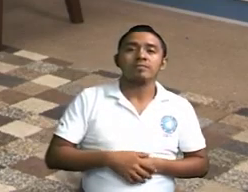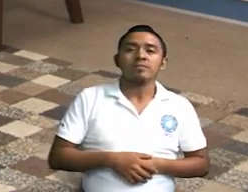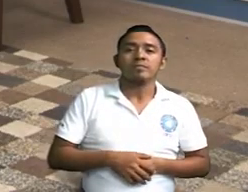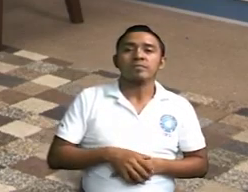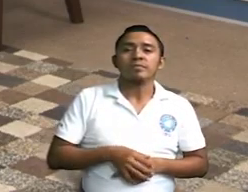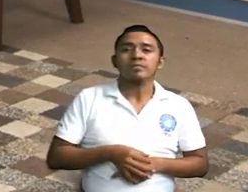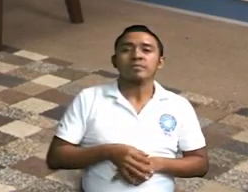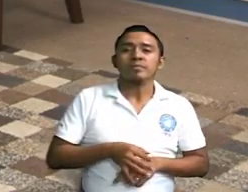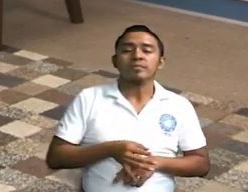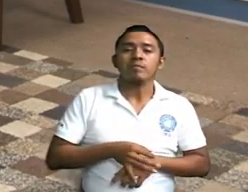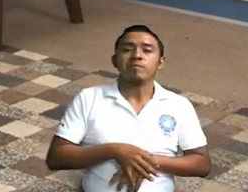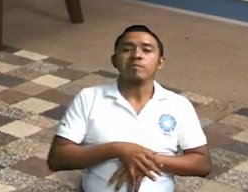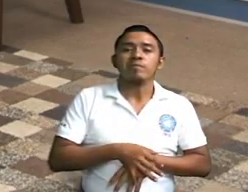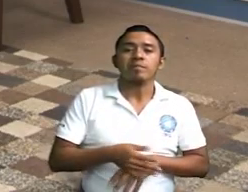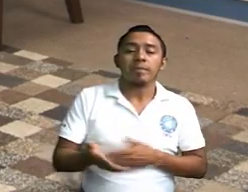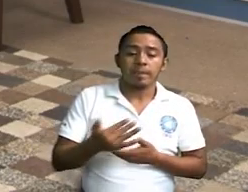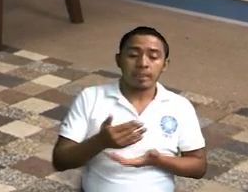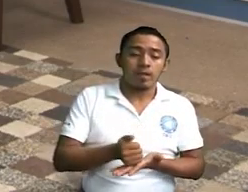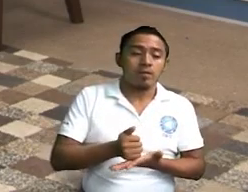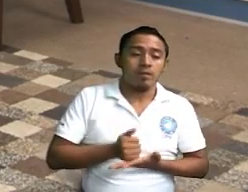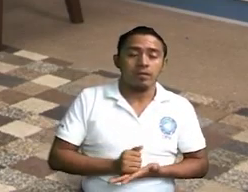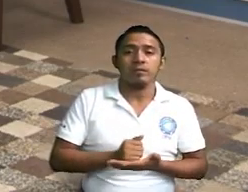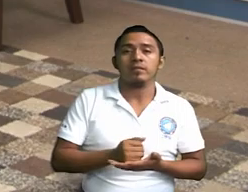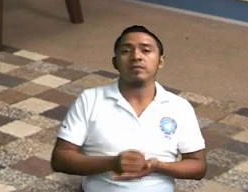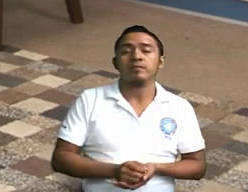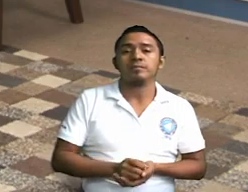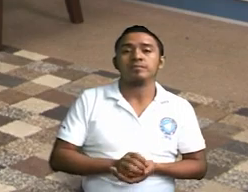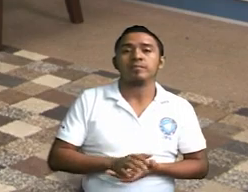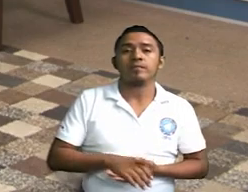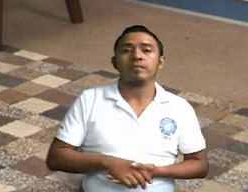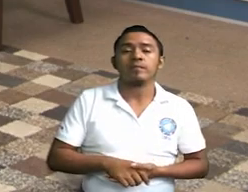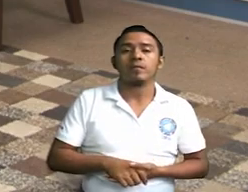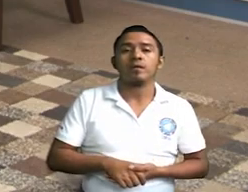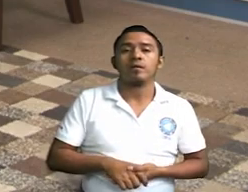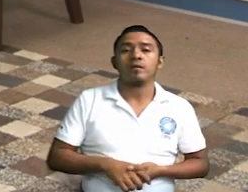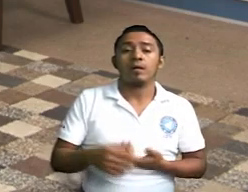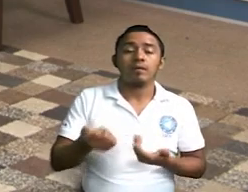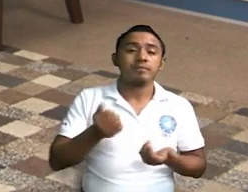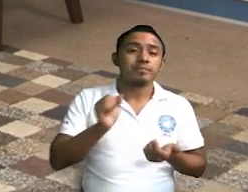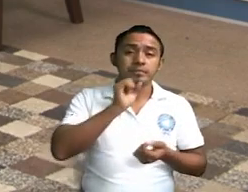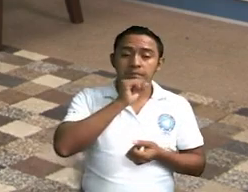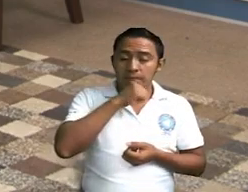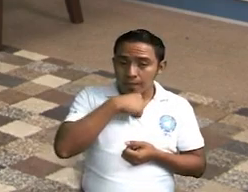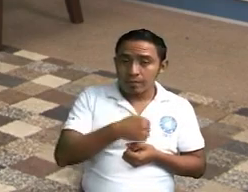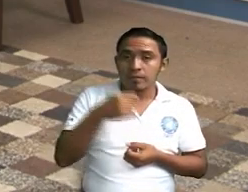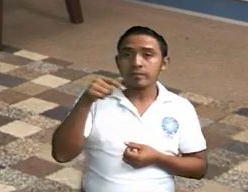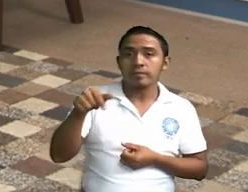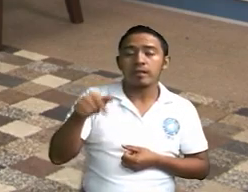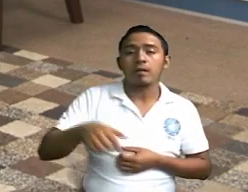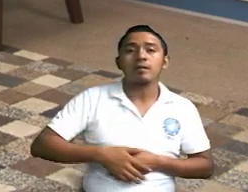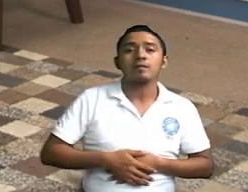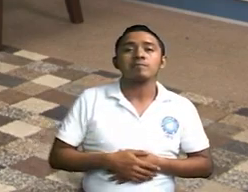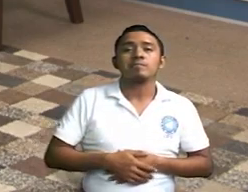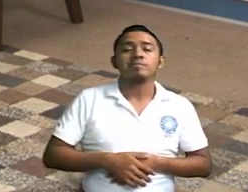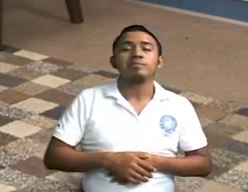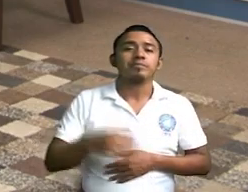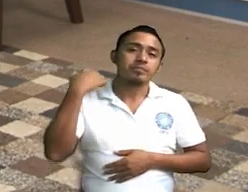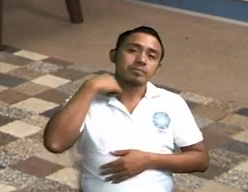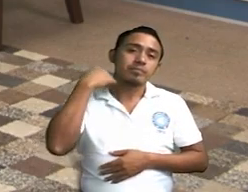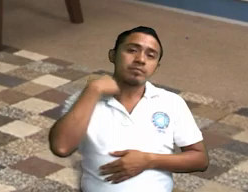ayudar medicamentos que van a captar mejor el calcio. Y con los adultos mayores, sí a tomar en cuenta